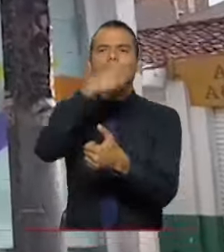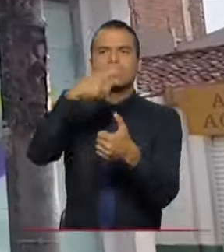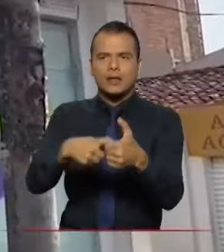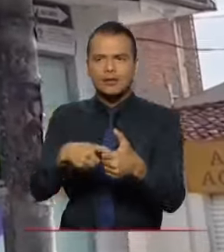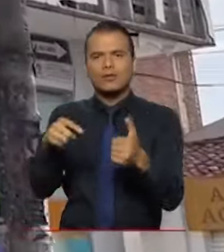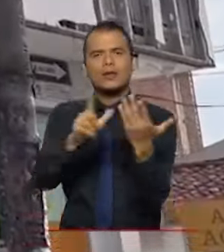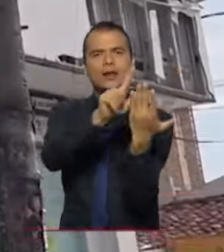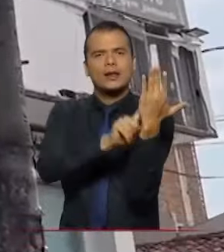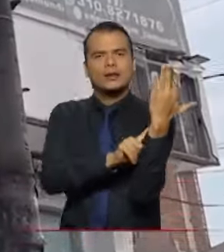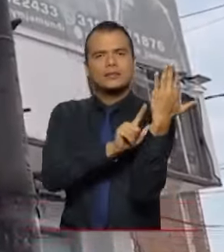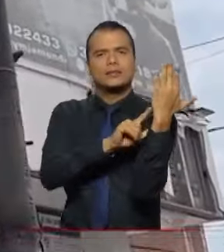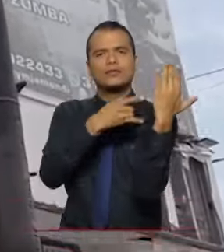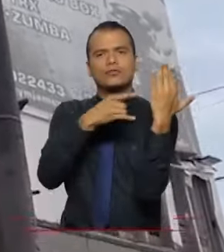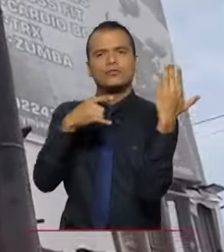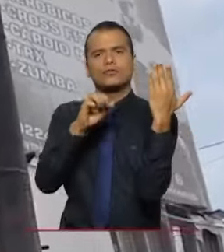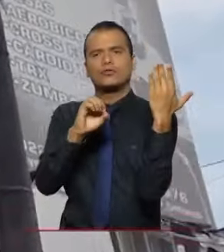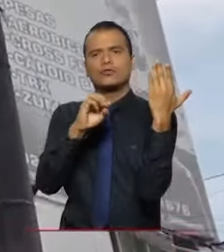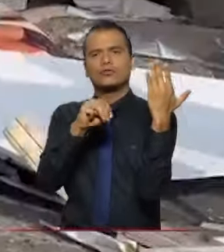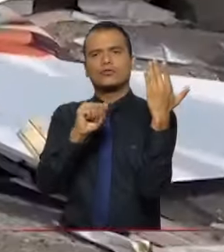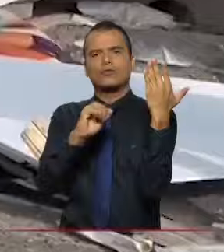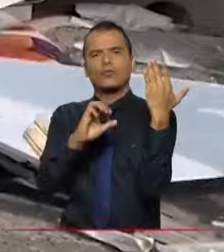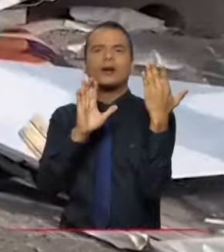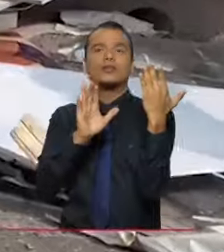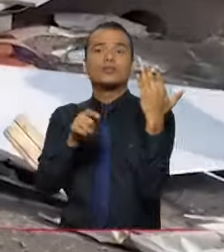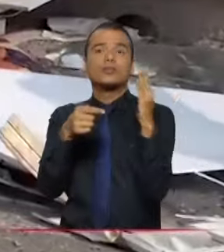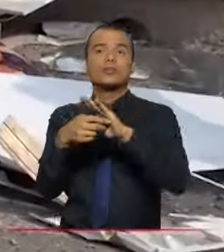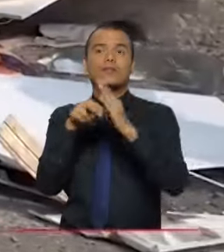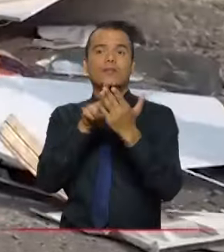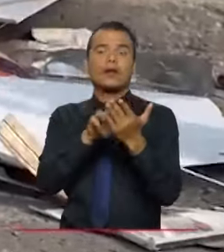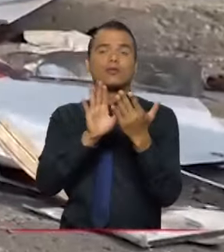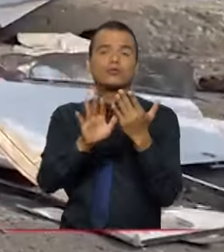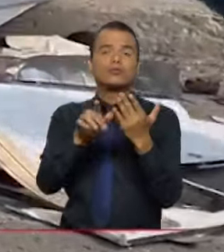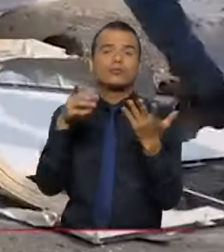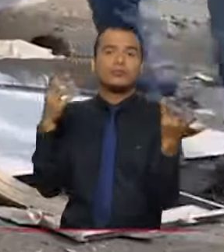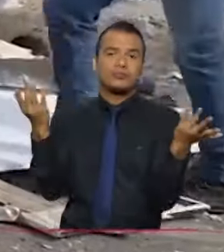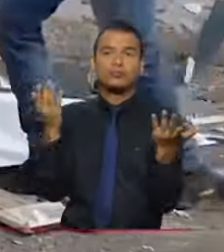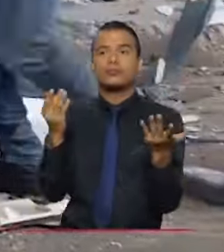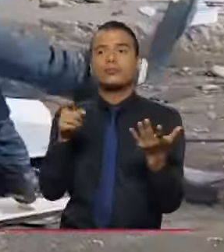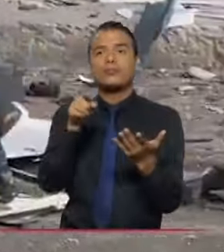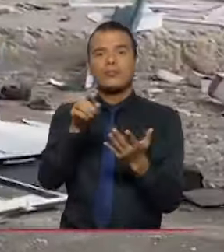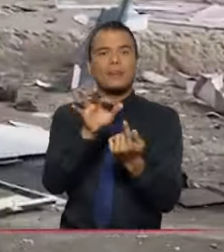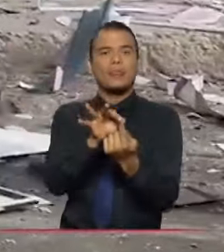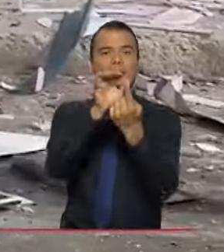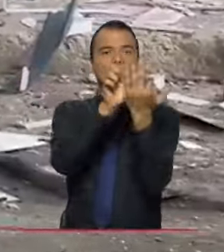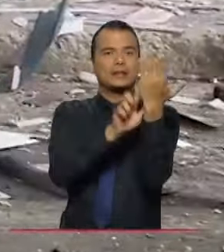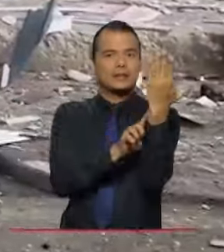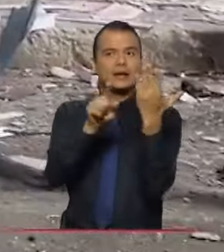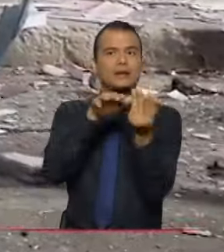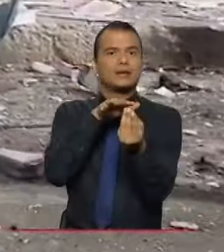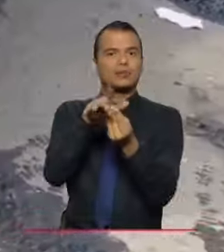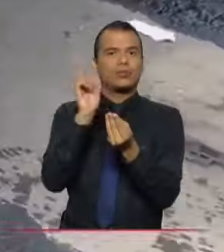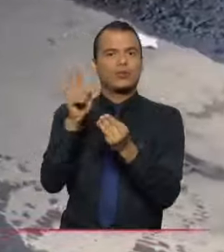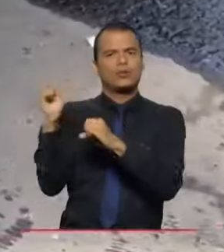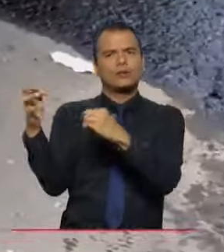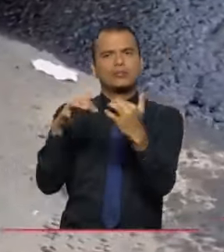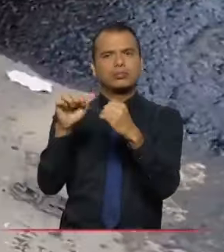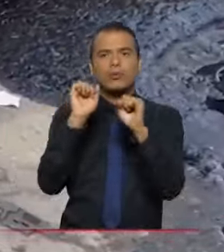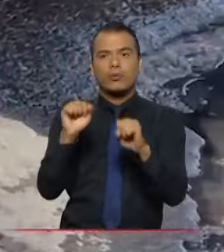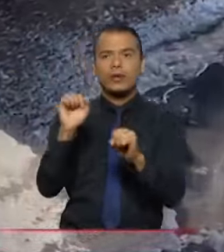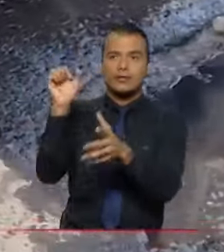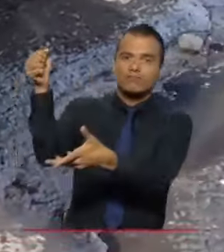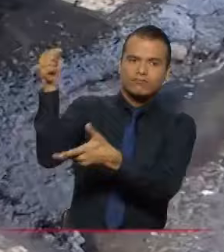las más afectadas por el conflicto armado lo que le permitiría acceder a recursos de impuestos empresariales para inversión en seguridad como medida preventiva el